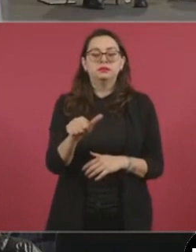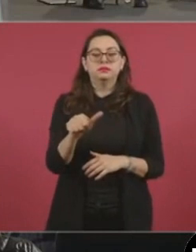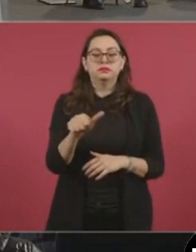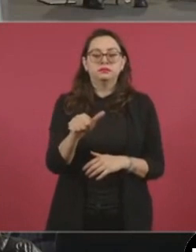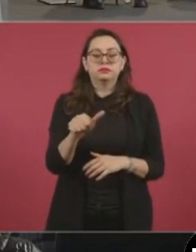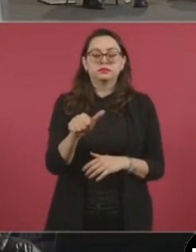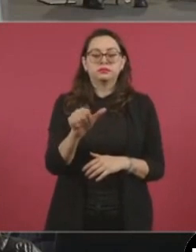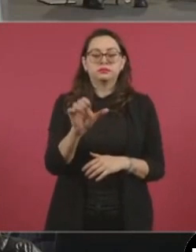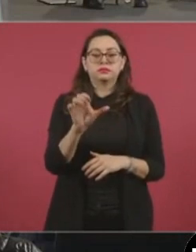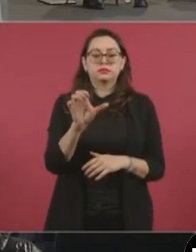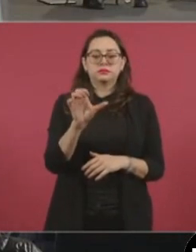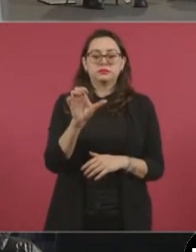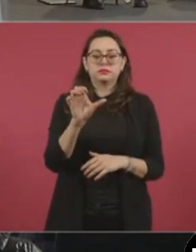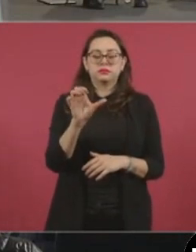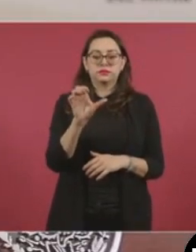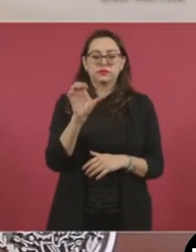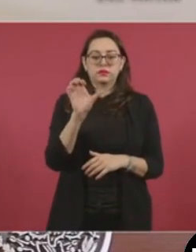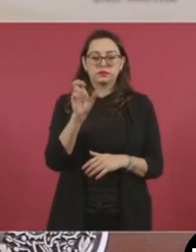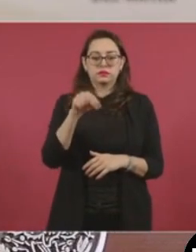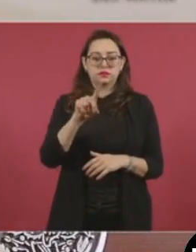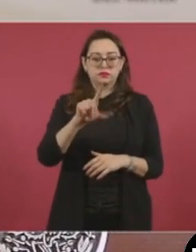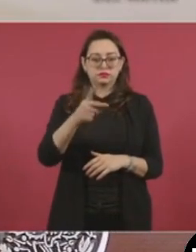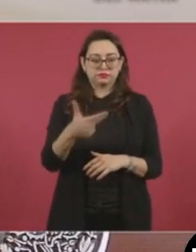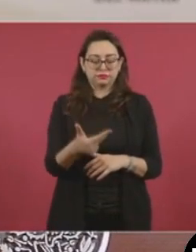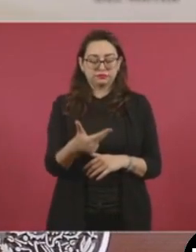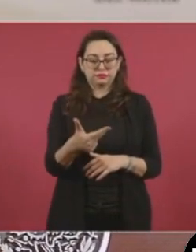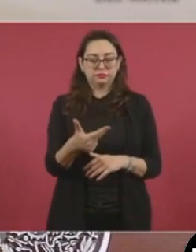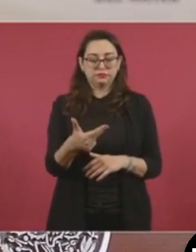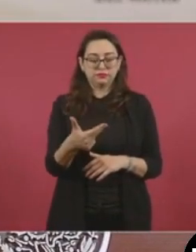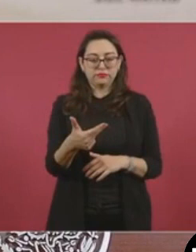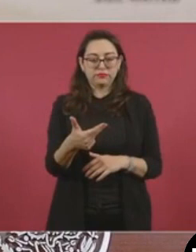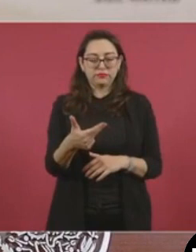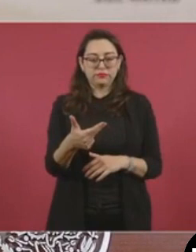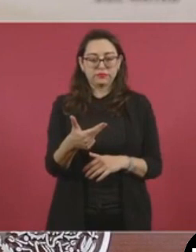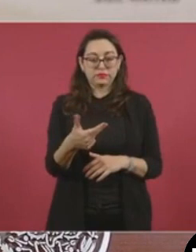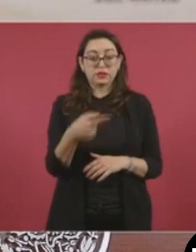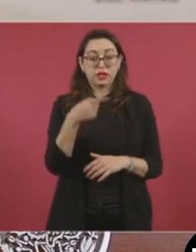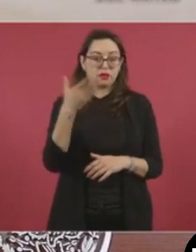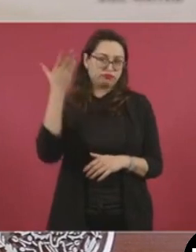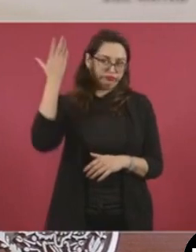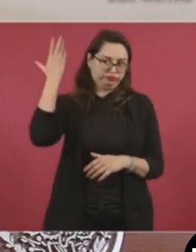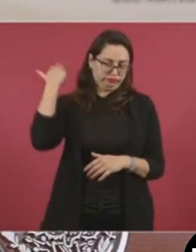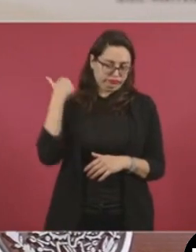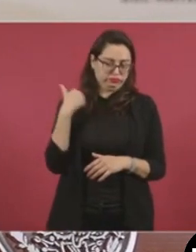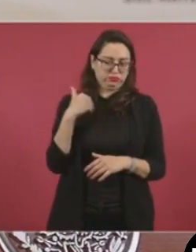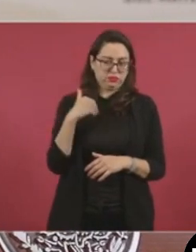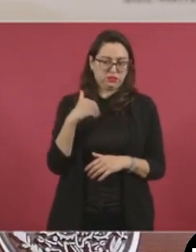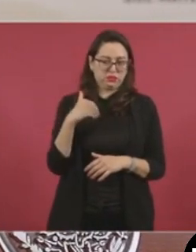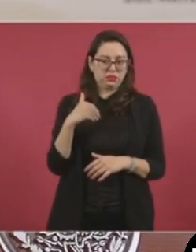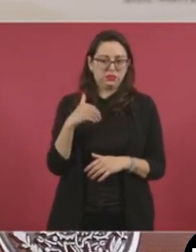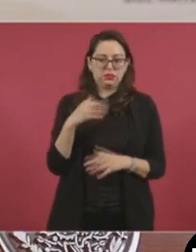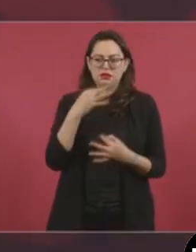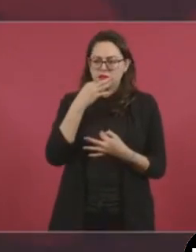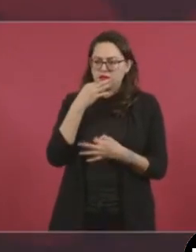la Comisión de Derechos Humanos en su momento